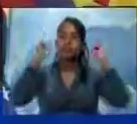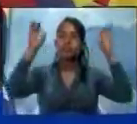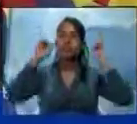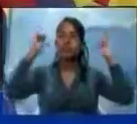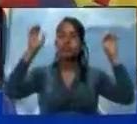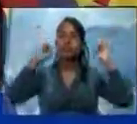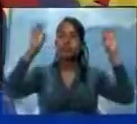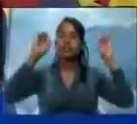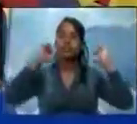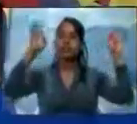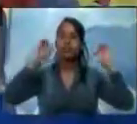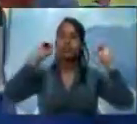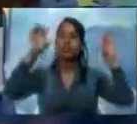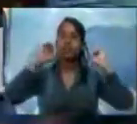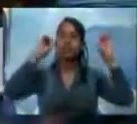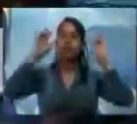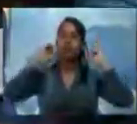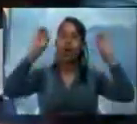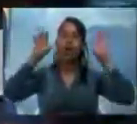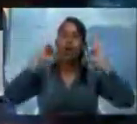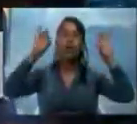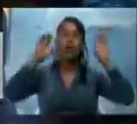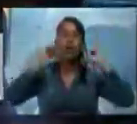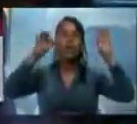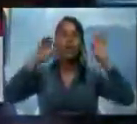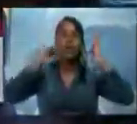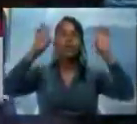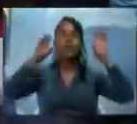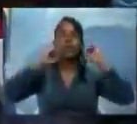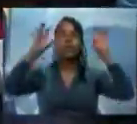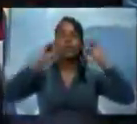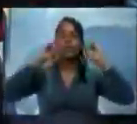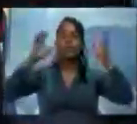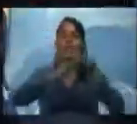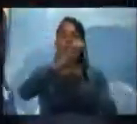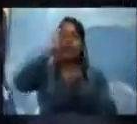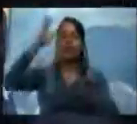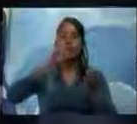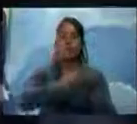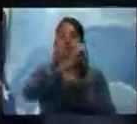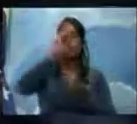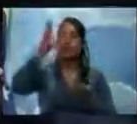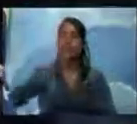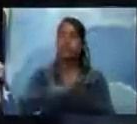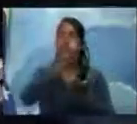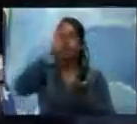Gloria a Dios, gloria a Dios, gloria a Dios, gloria a Dios.